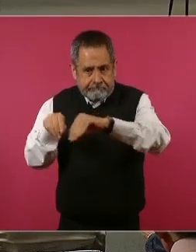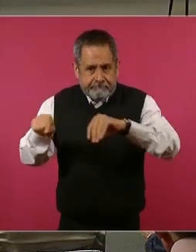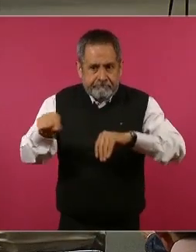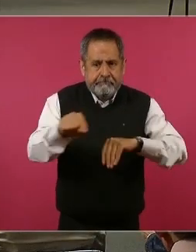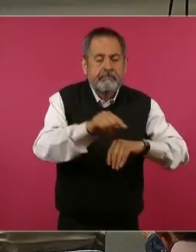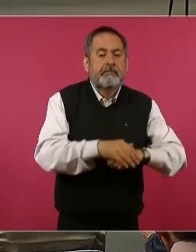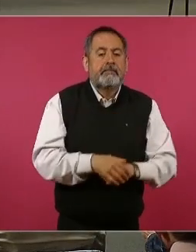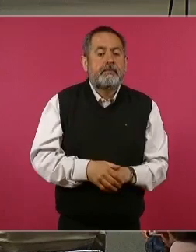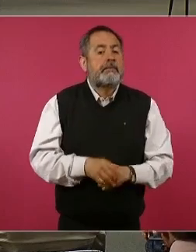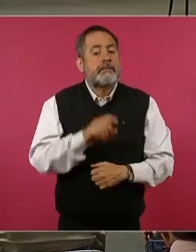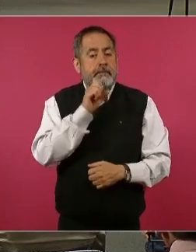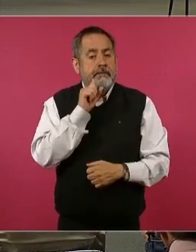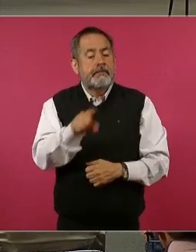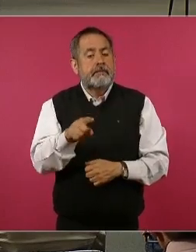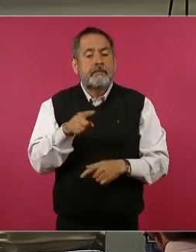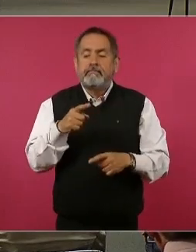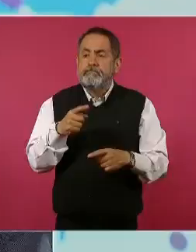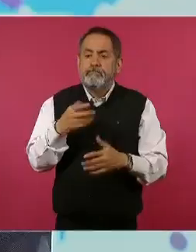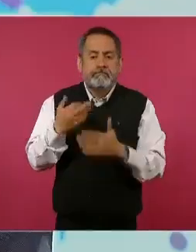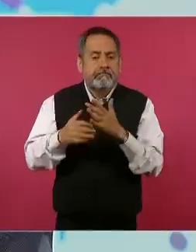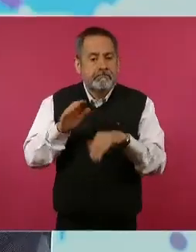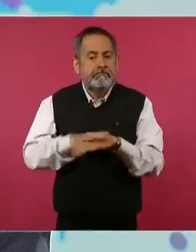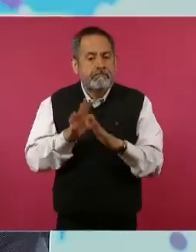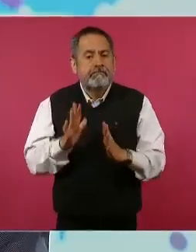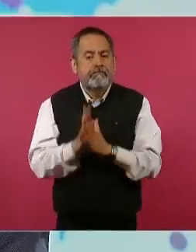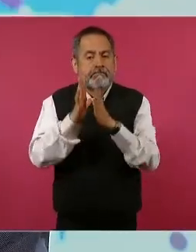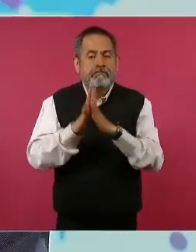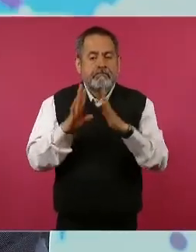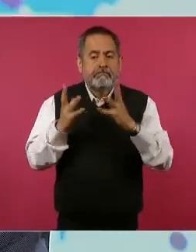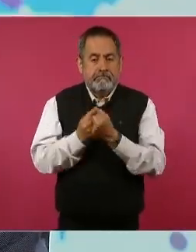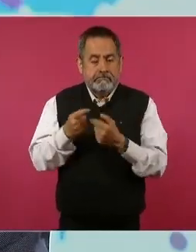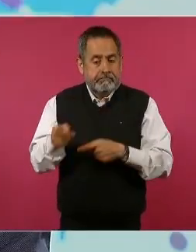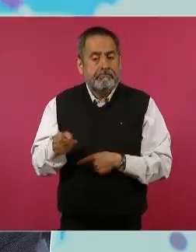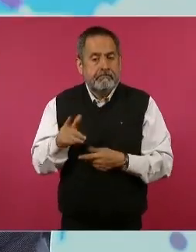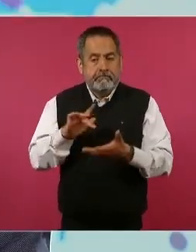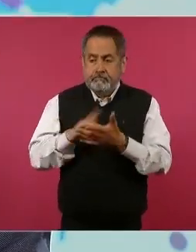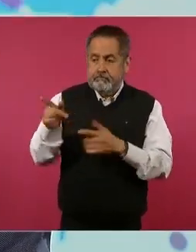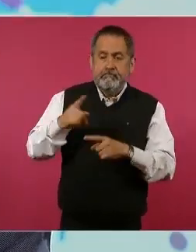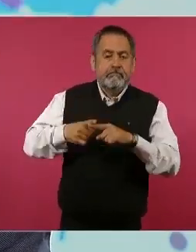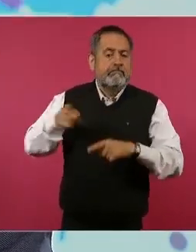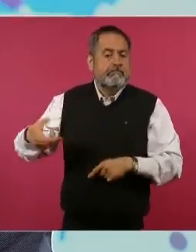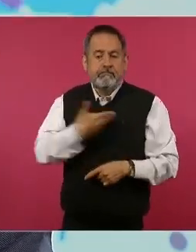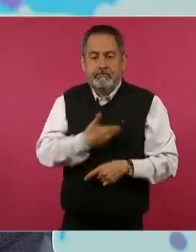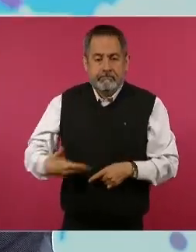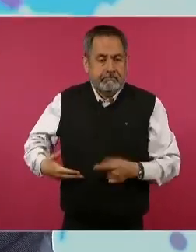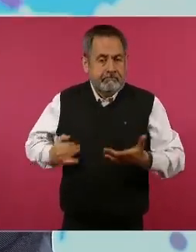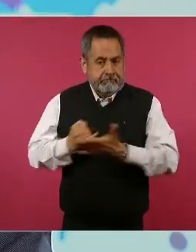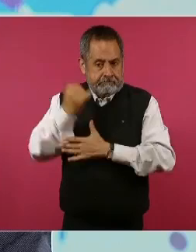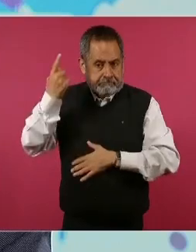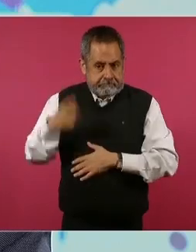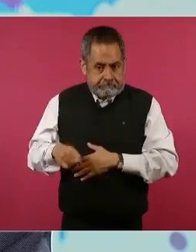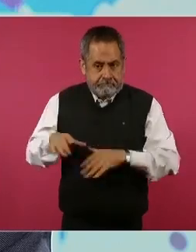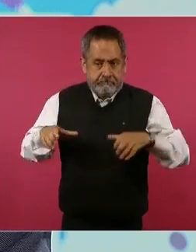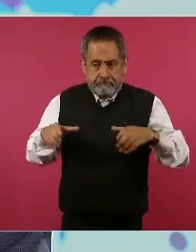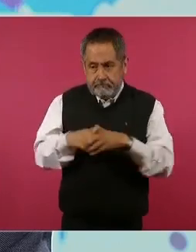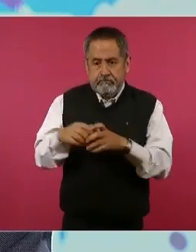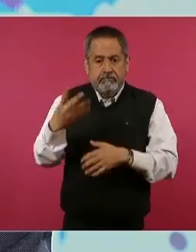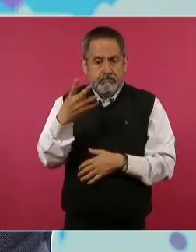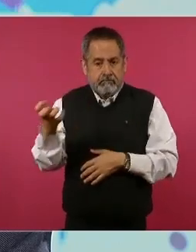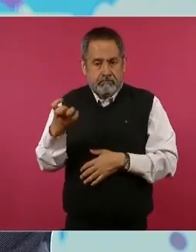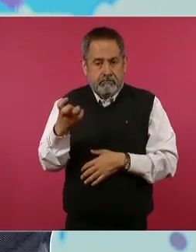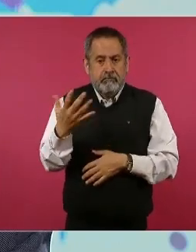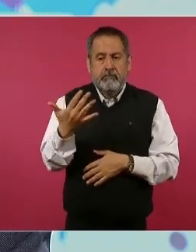también la intervención, gracias a que por decisión del presidente, los